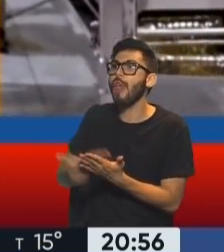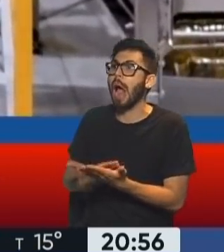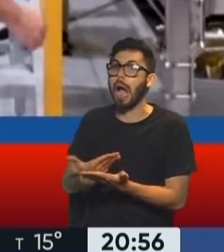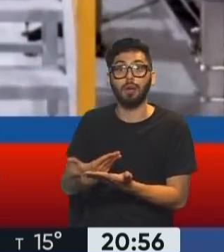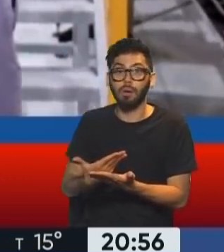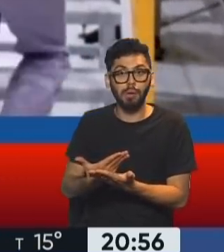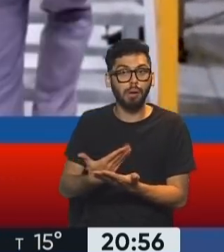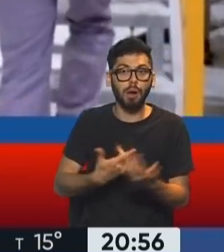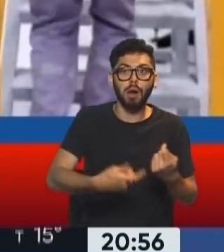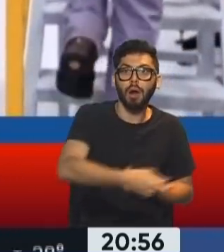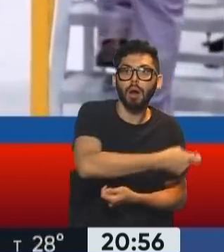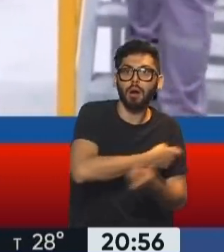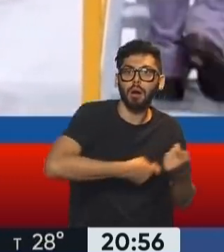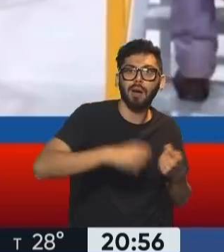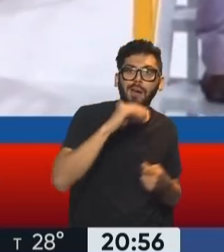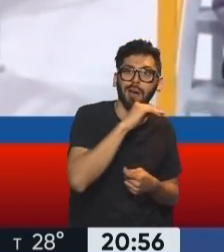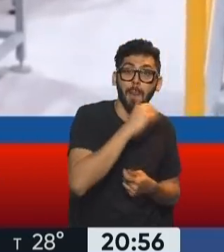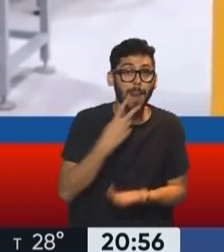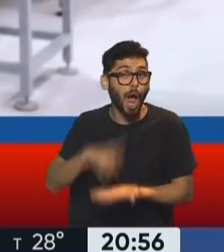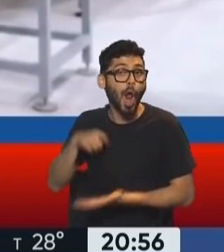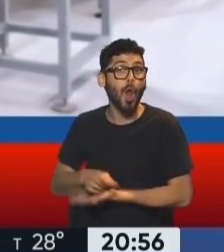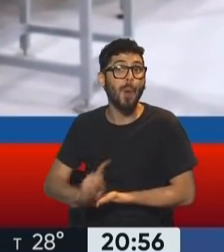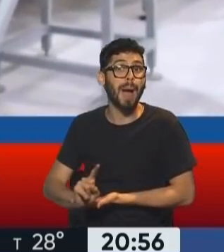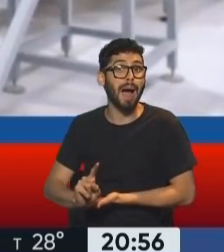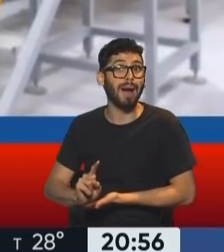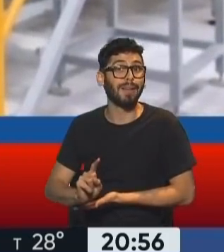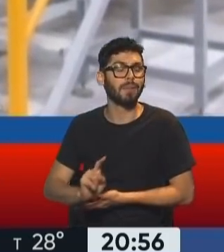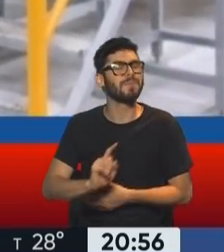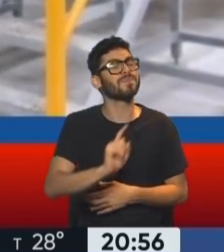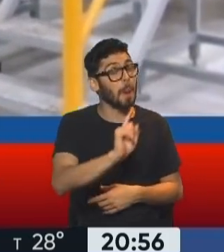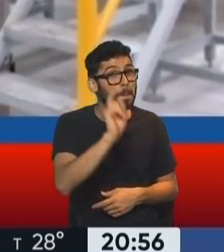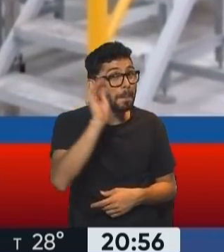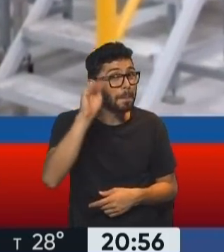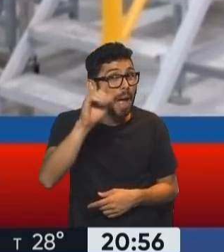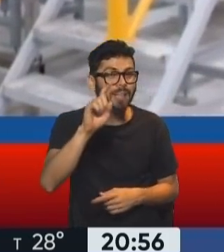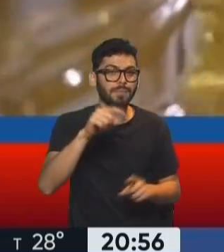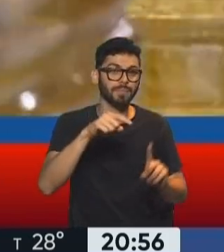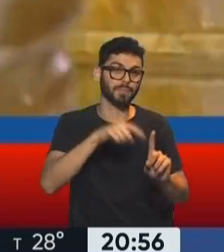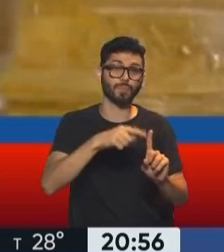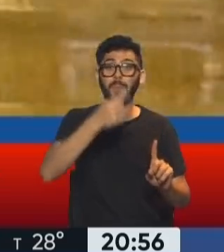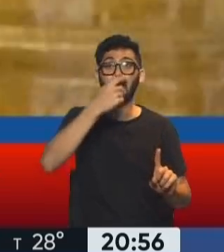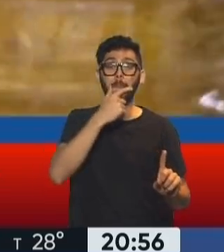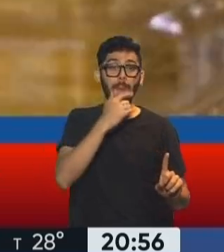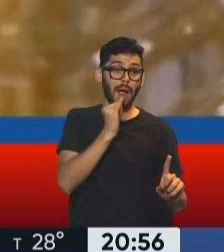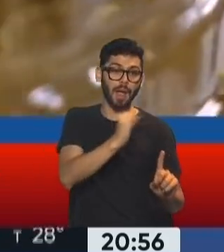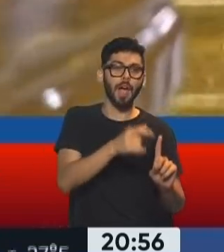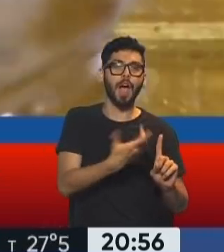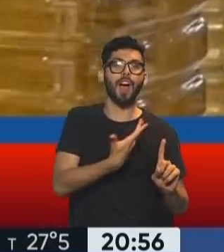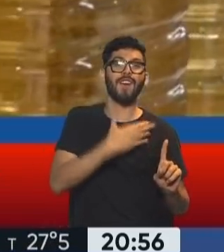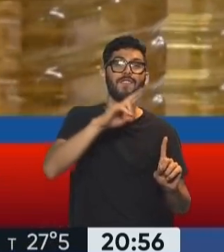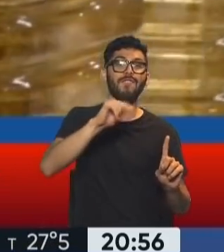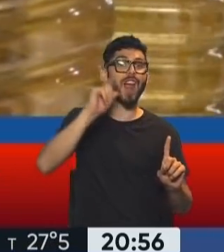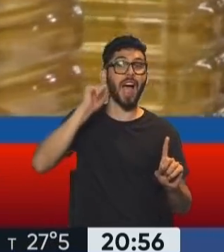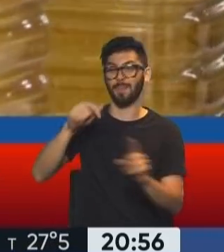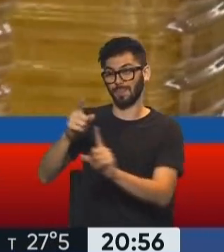en nuestro país impuestos. Claro, pero además, porque contaban con la orden de Macri a González Fraga, que era el presidente del